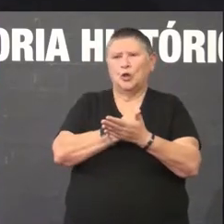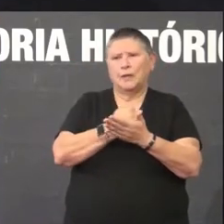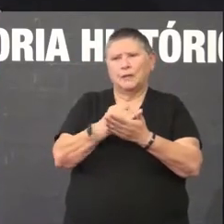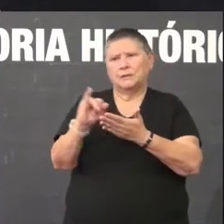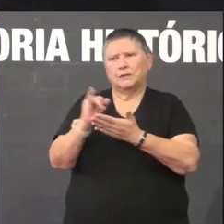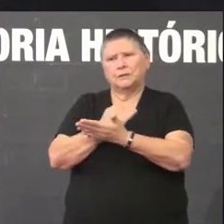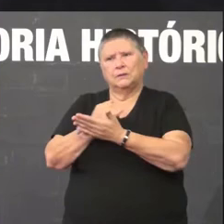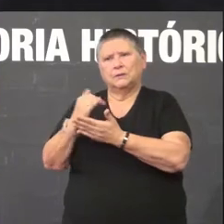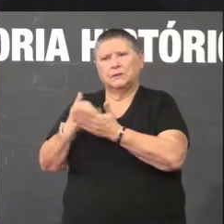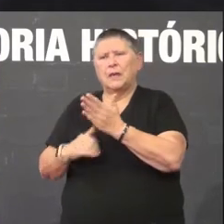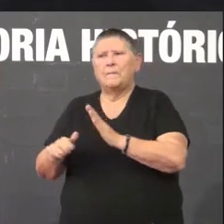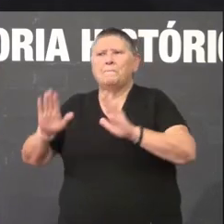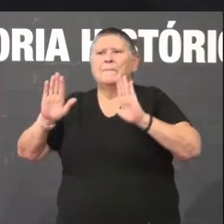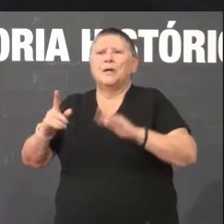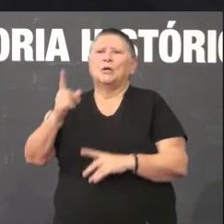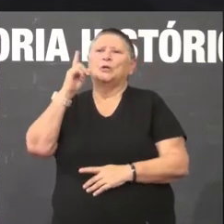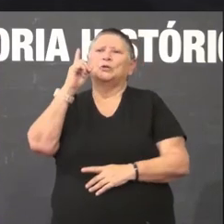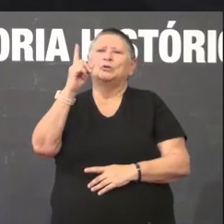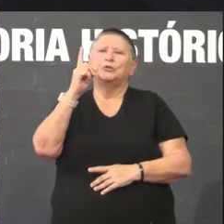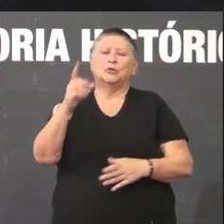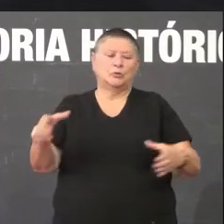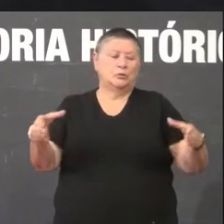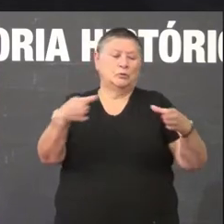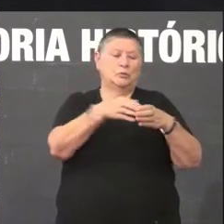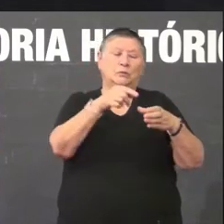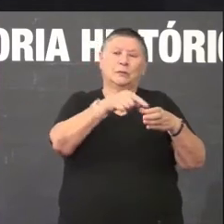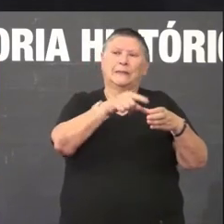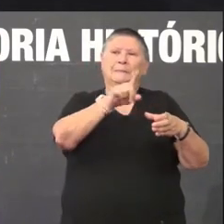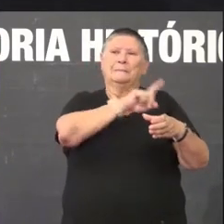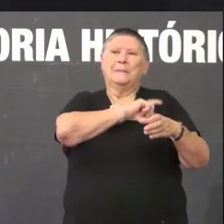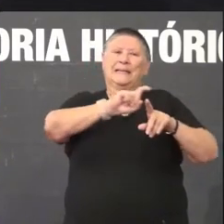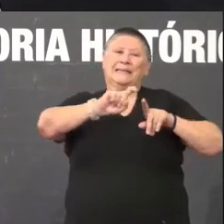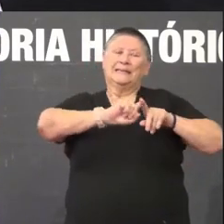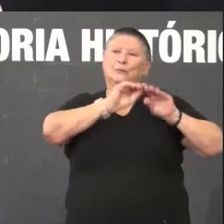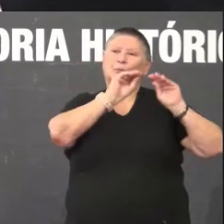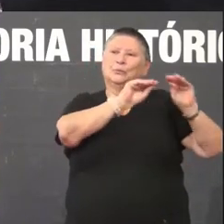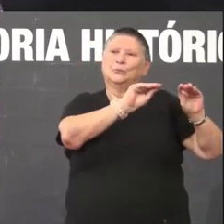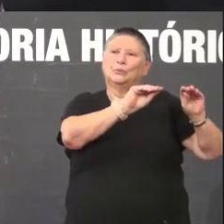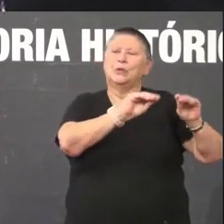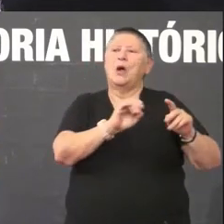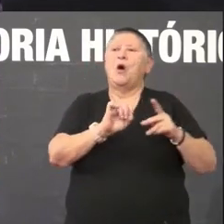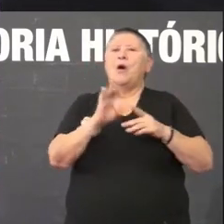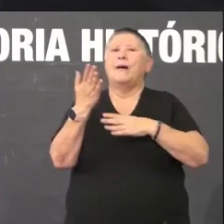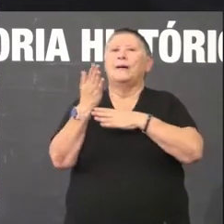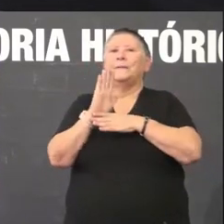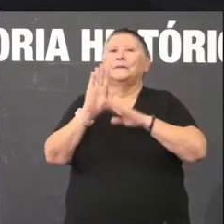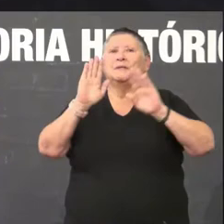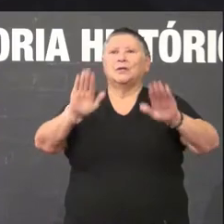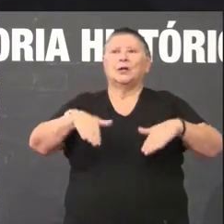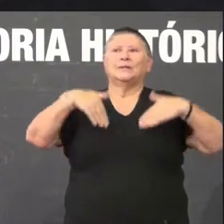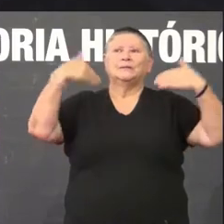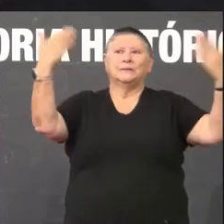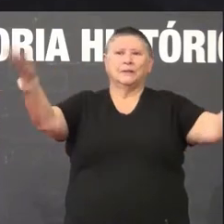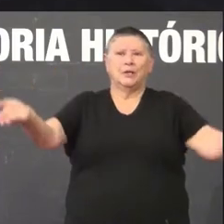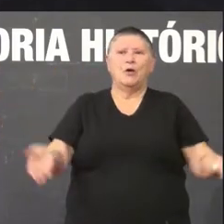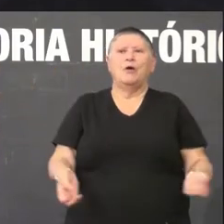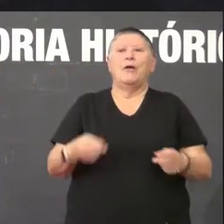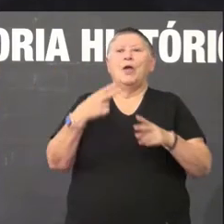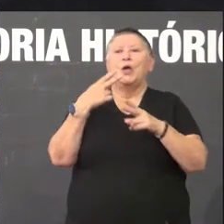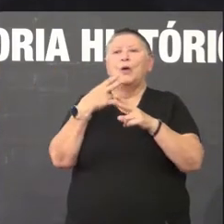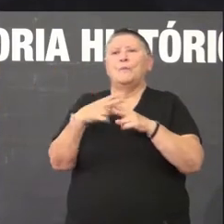nas forzas armadas de carácter militar, na representación exterior, na política